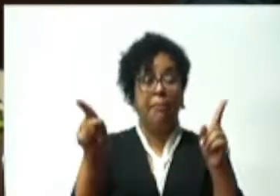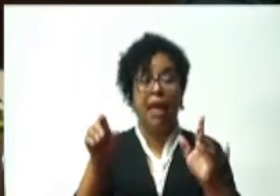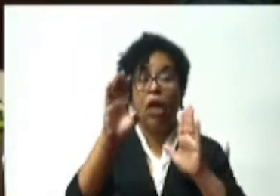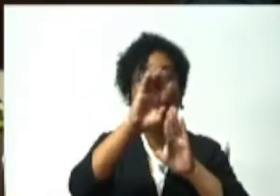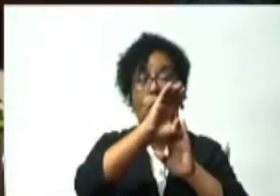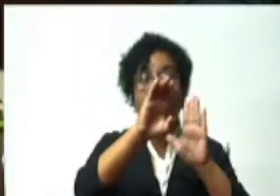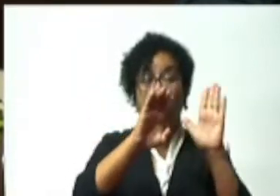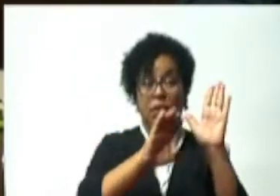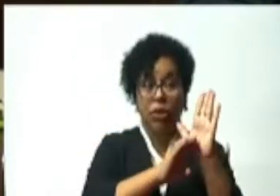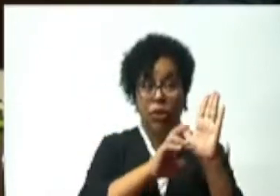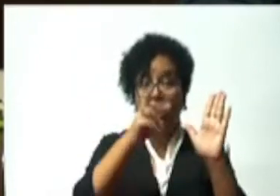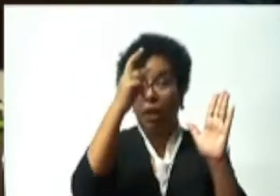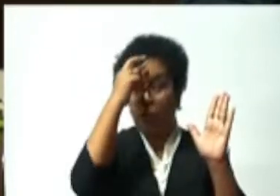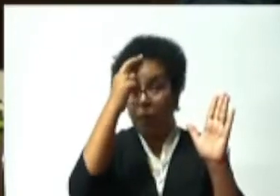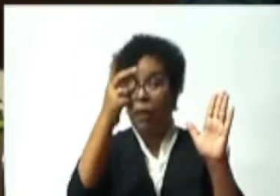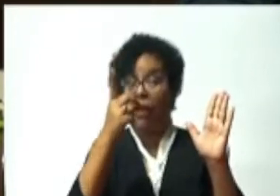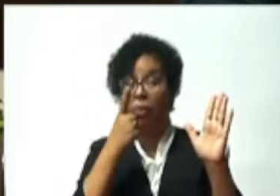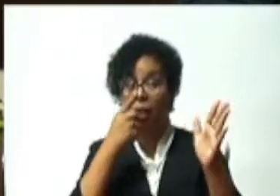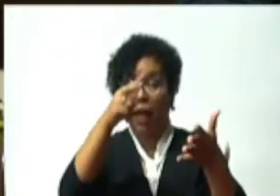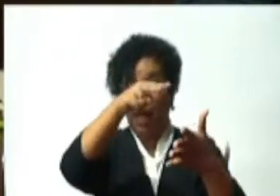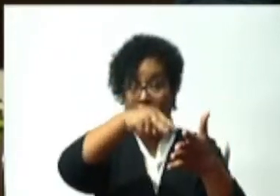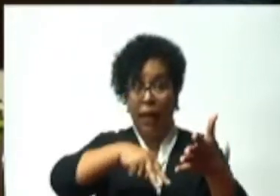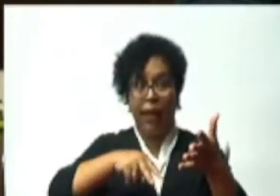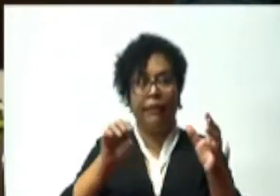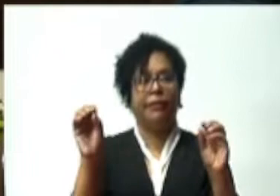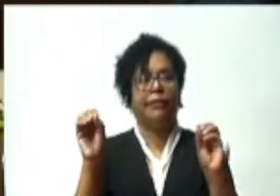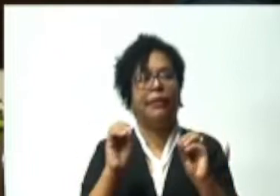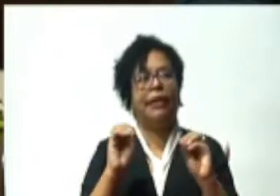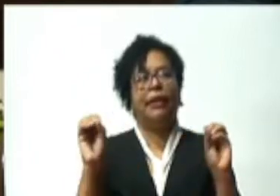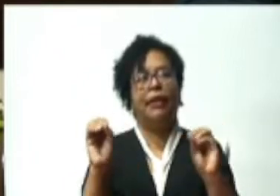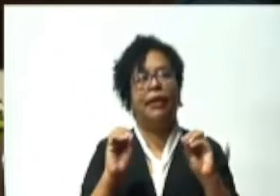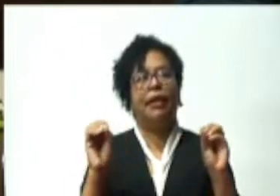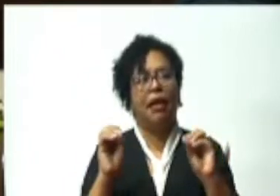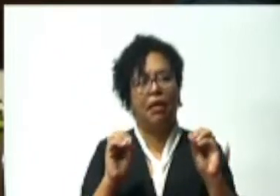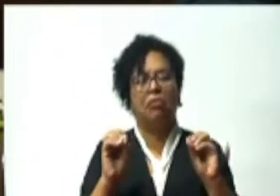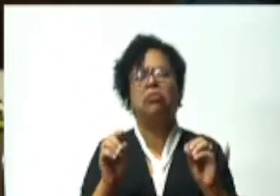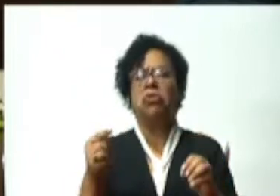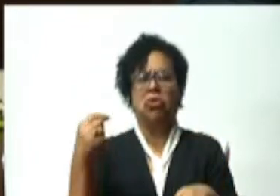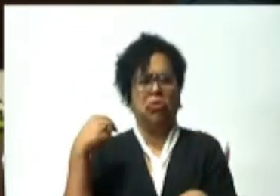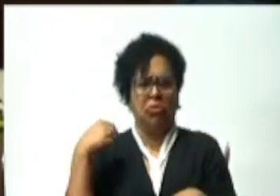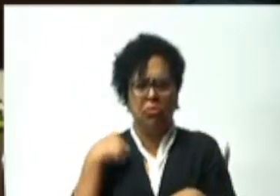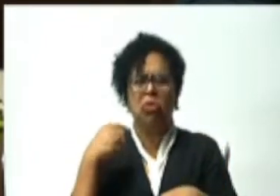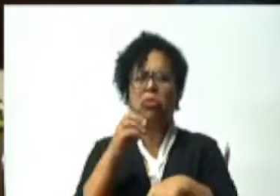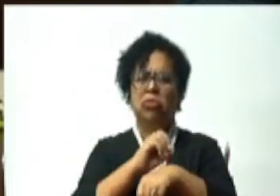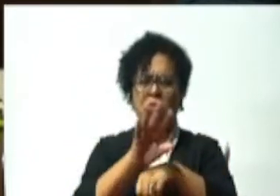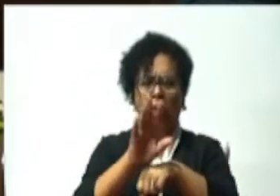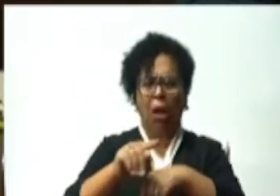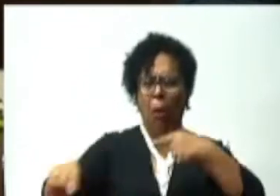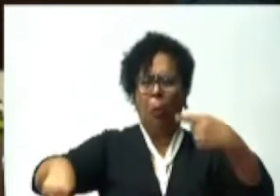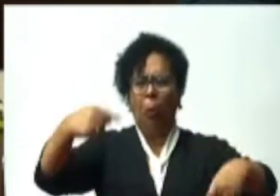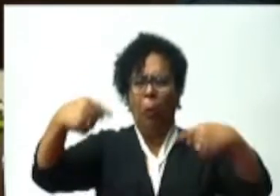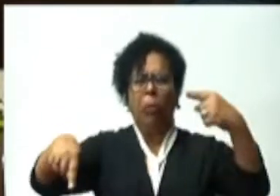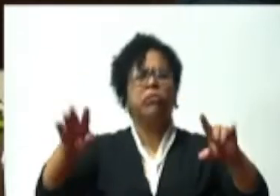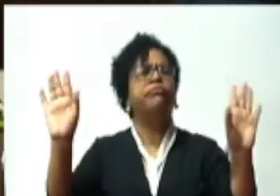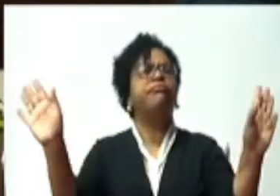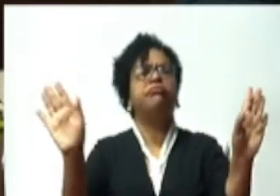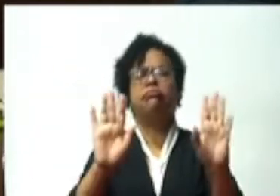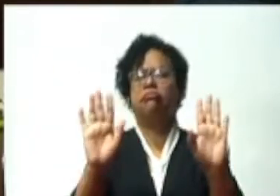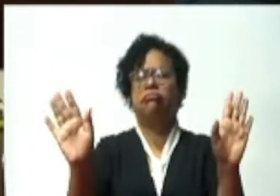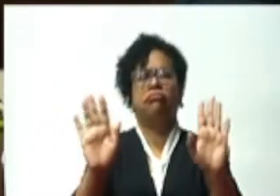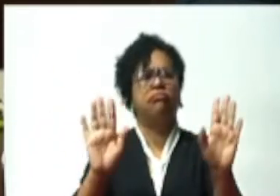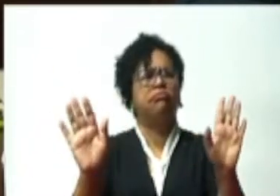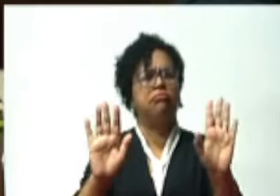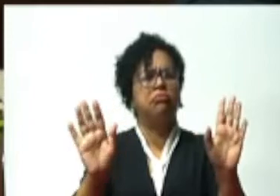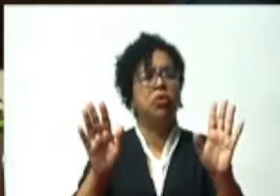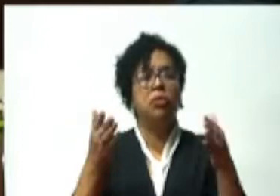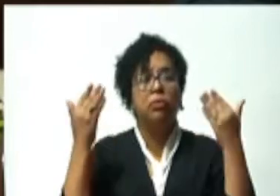Constitución. Entonces, ¿qué yo les sugiero? Sin pelearnos, sin nada de eso, sencillamente, no sé si